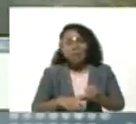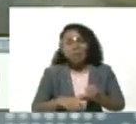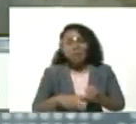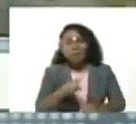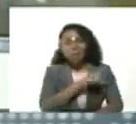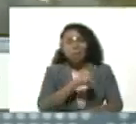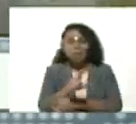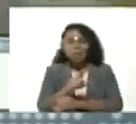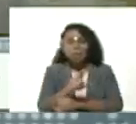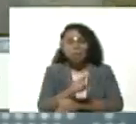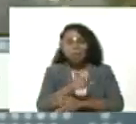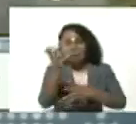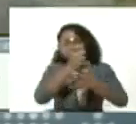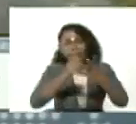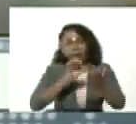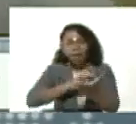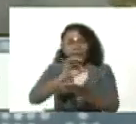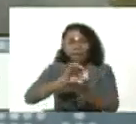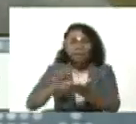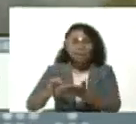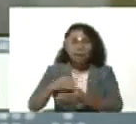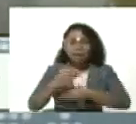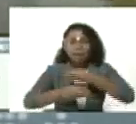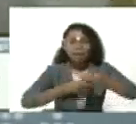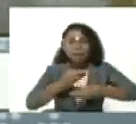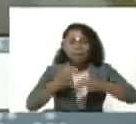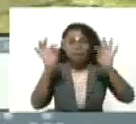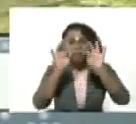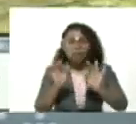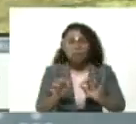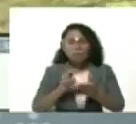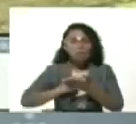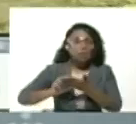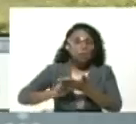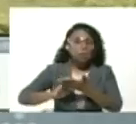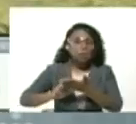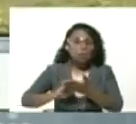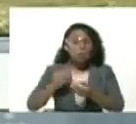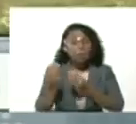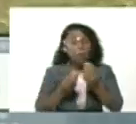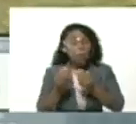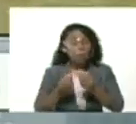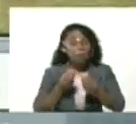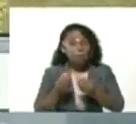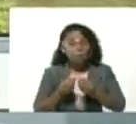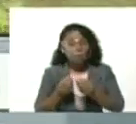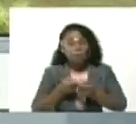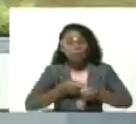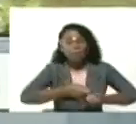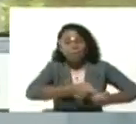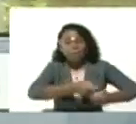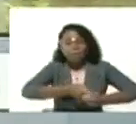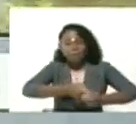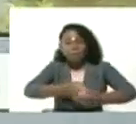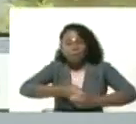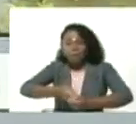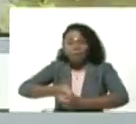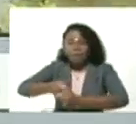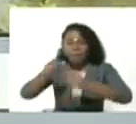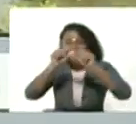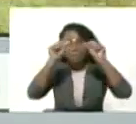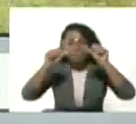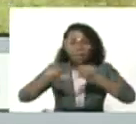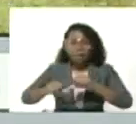cumpliendo con las líneas estratégicas y alternativas de solución, como lo es la limpieza del sistema de